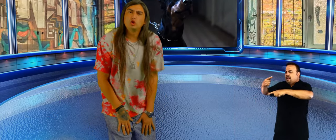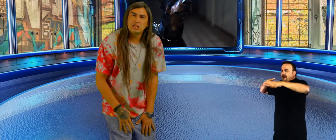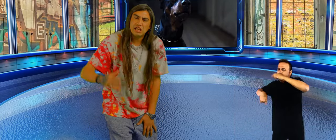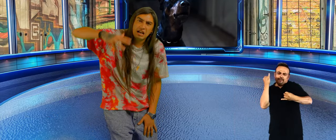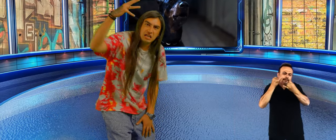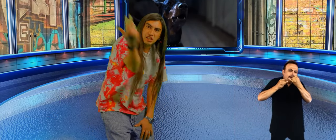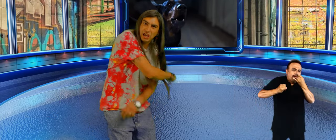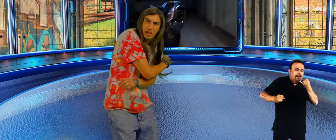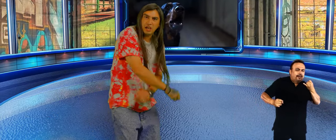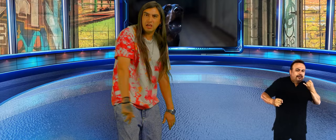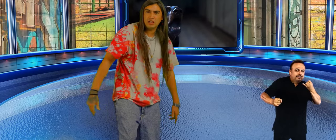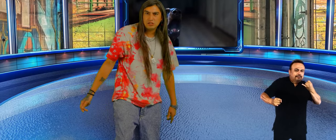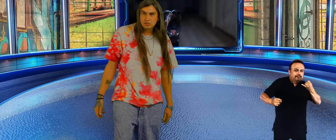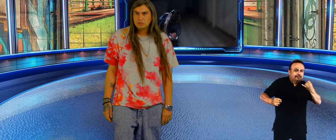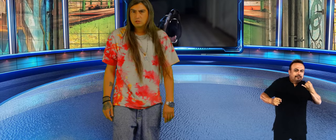Episodios,